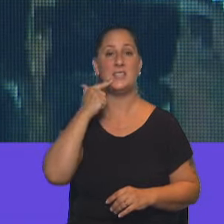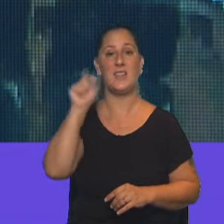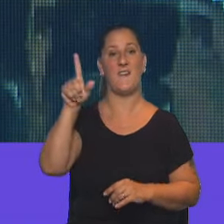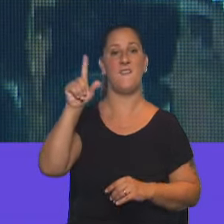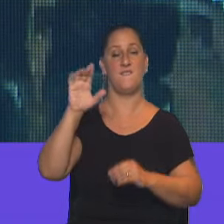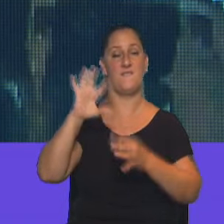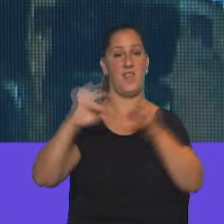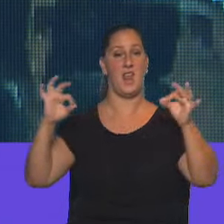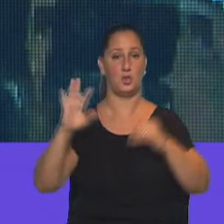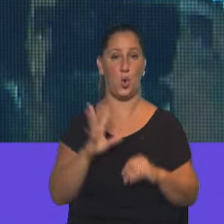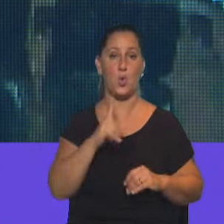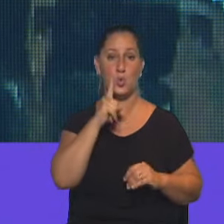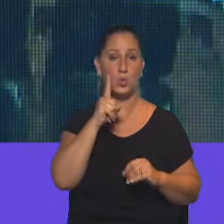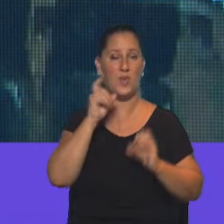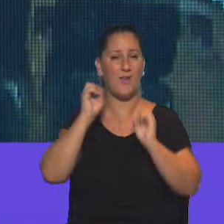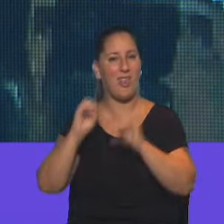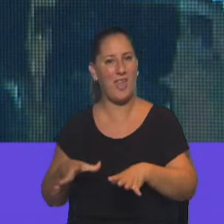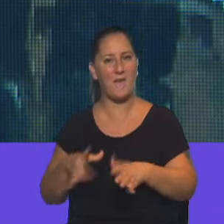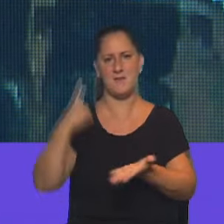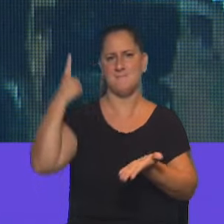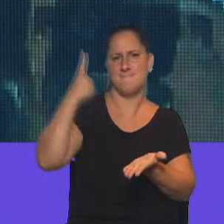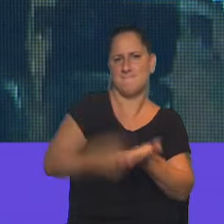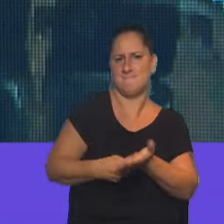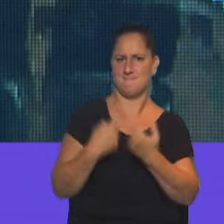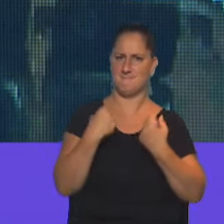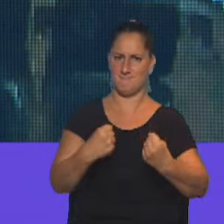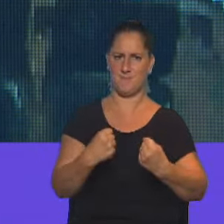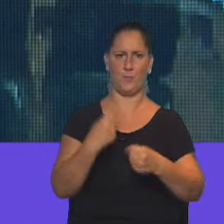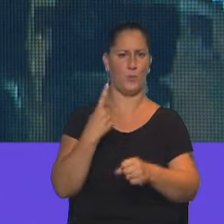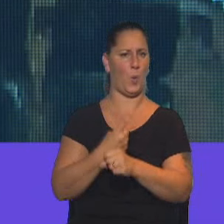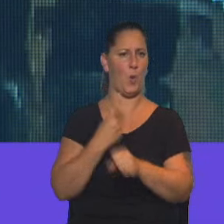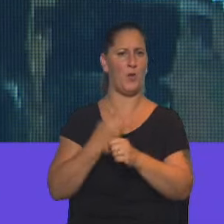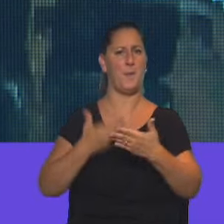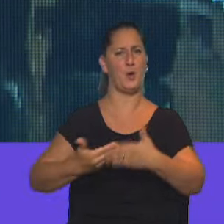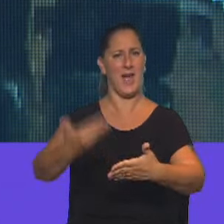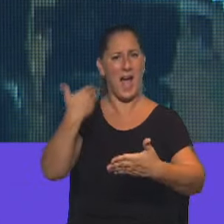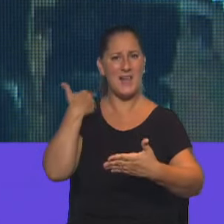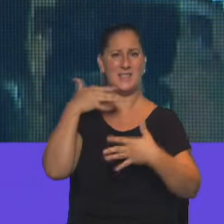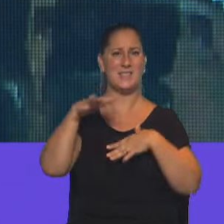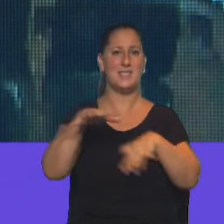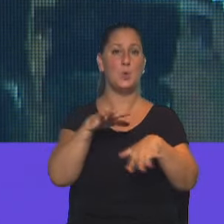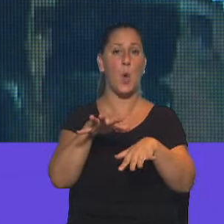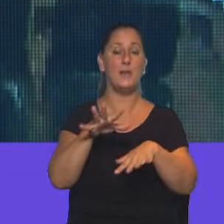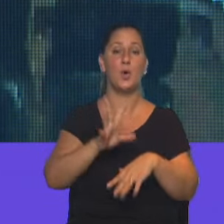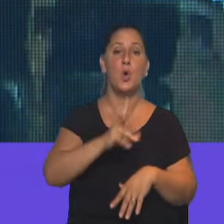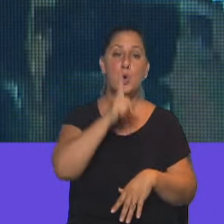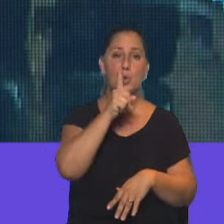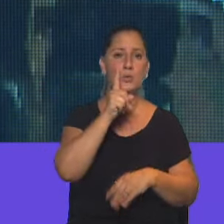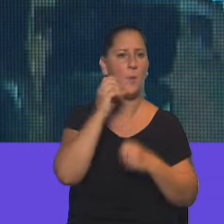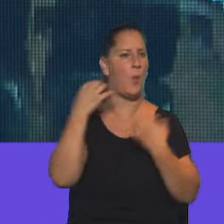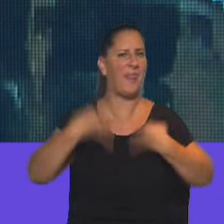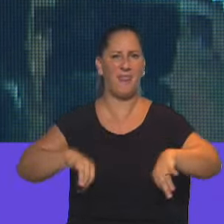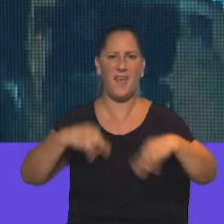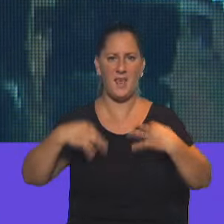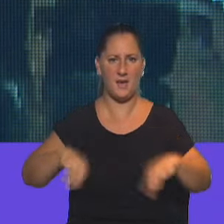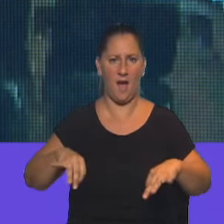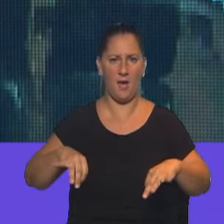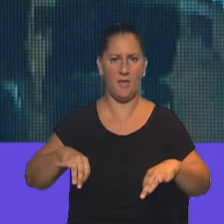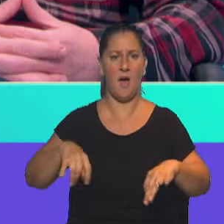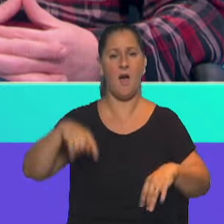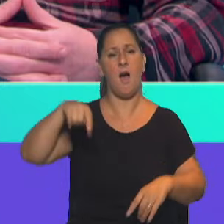rusa que no podía imponer sus demandas porque bueno la situación de rusia era era muy endeble pero hoy